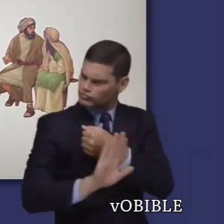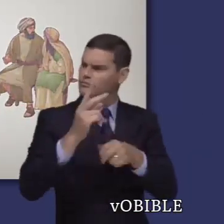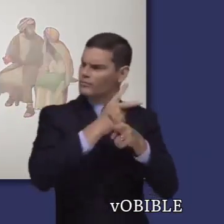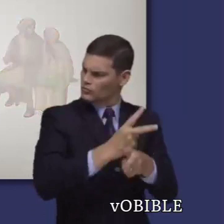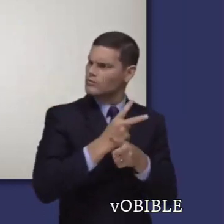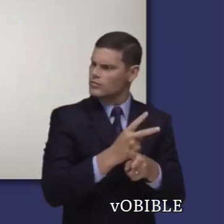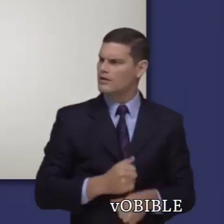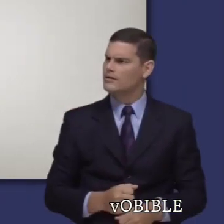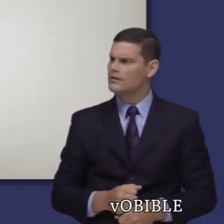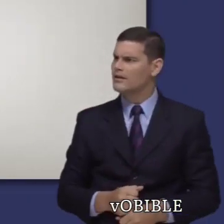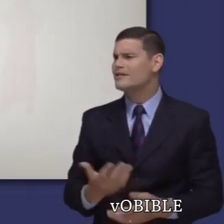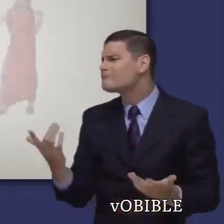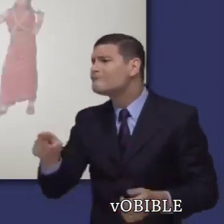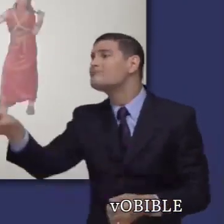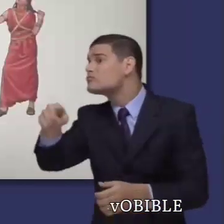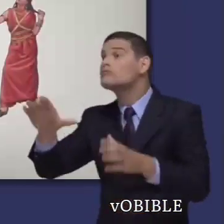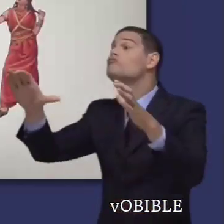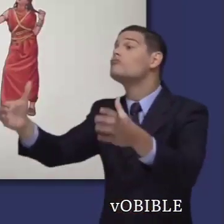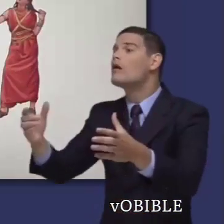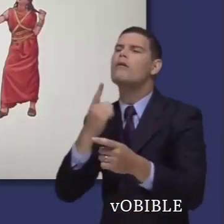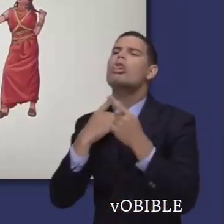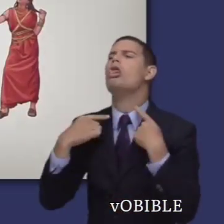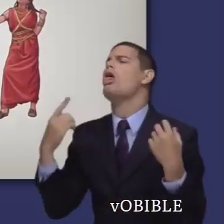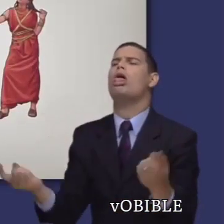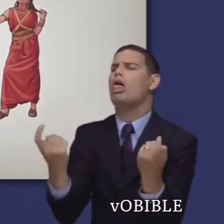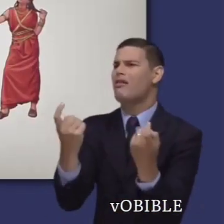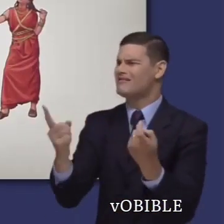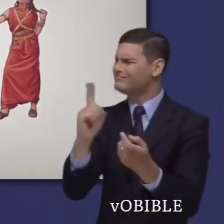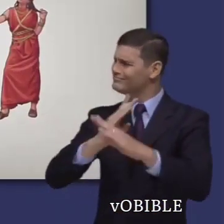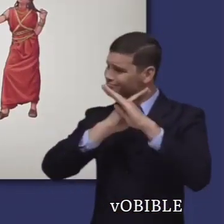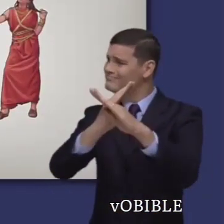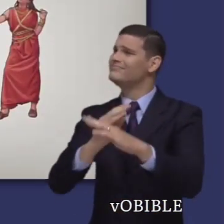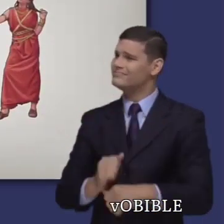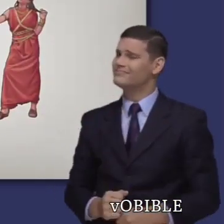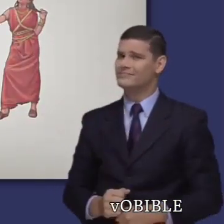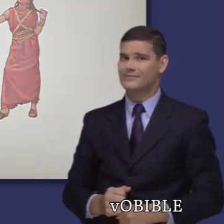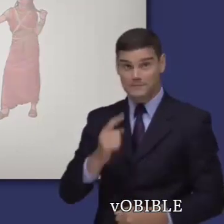congregación. Los cristianos deben huir de la inmoralidad sexual.